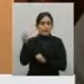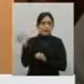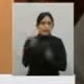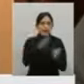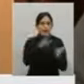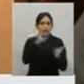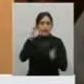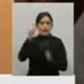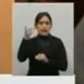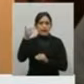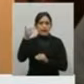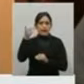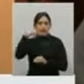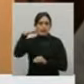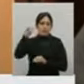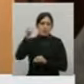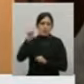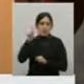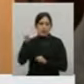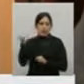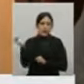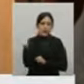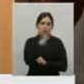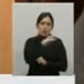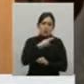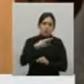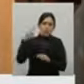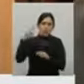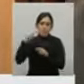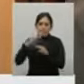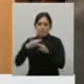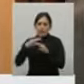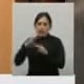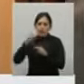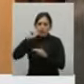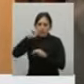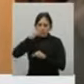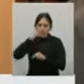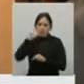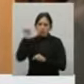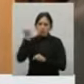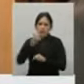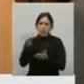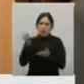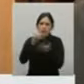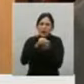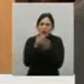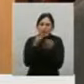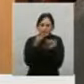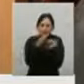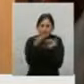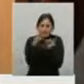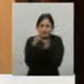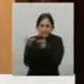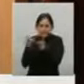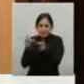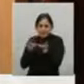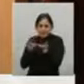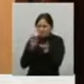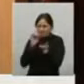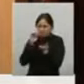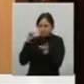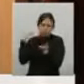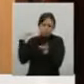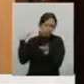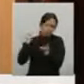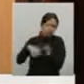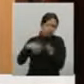el Parque Baritú, lugares increíbles, ¿no? Y los pueblitos de la zona